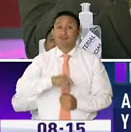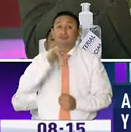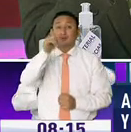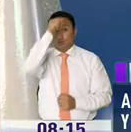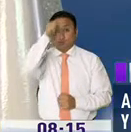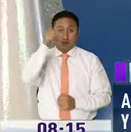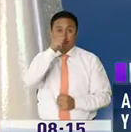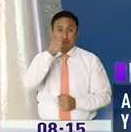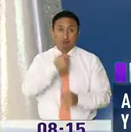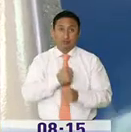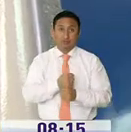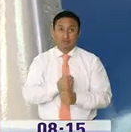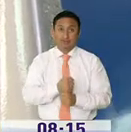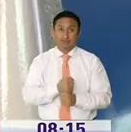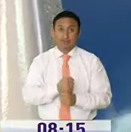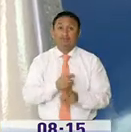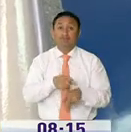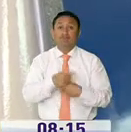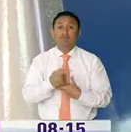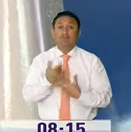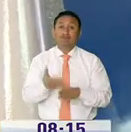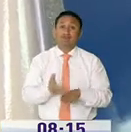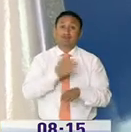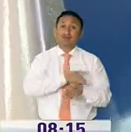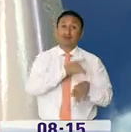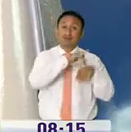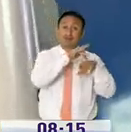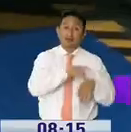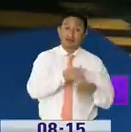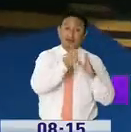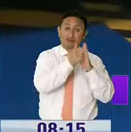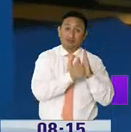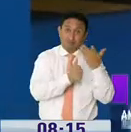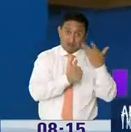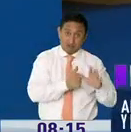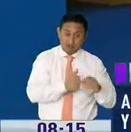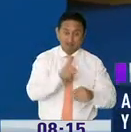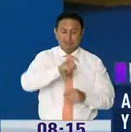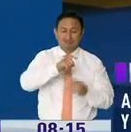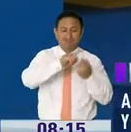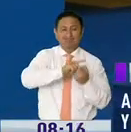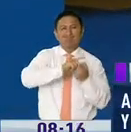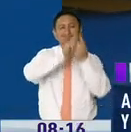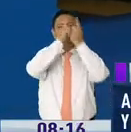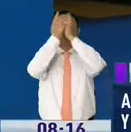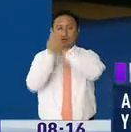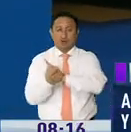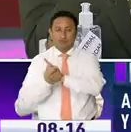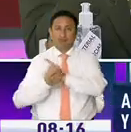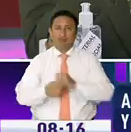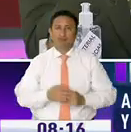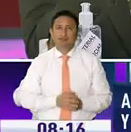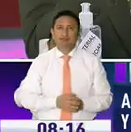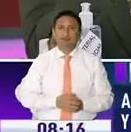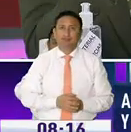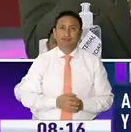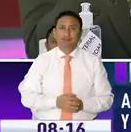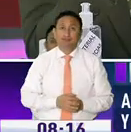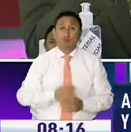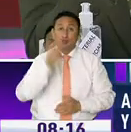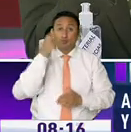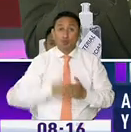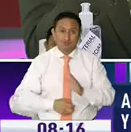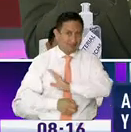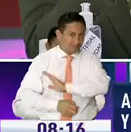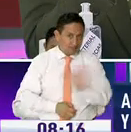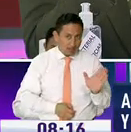y domingo. En cuanto a las citas que ya se encontraban agendadas, señala que se deben reagendar. No se van a cobrar multas,